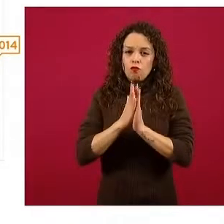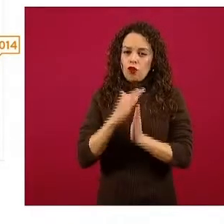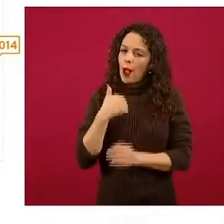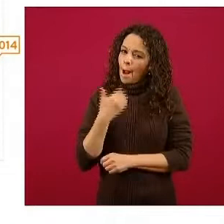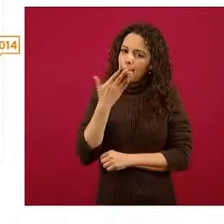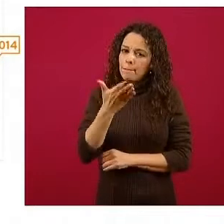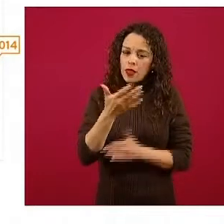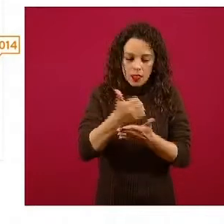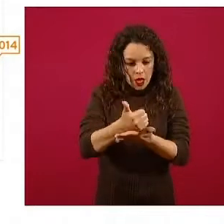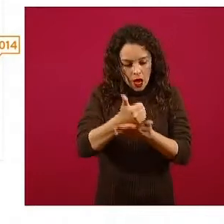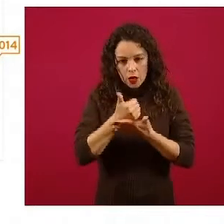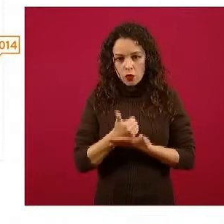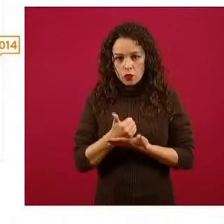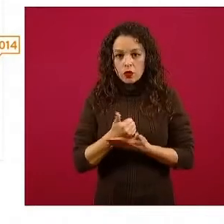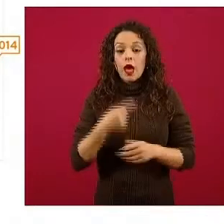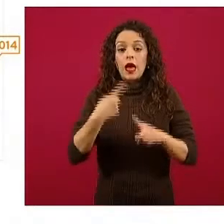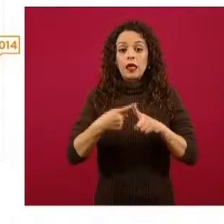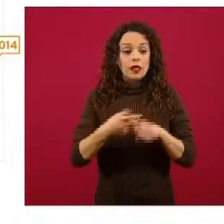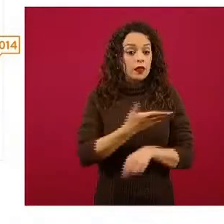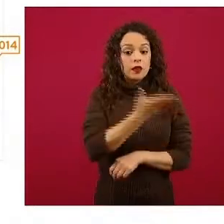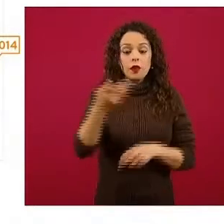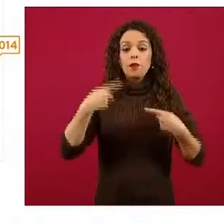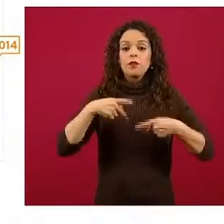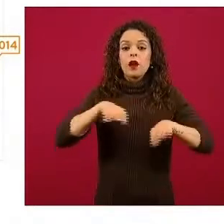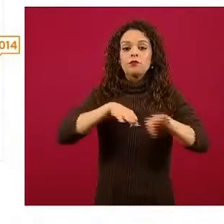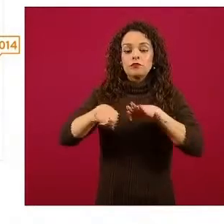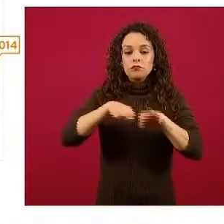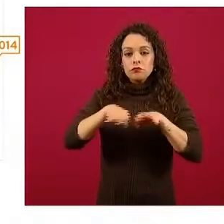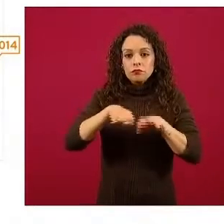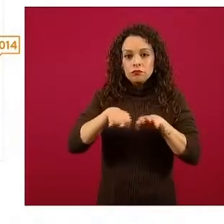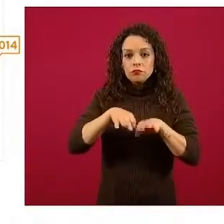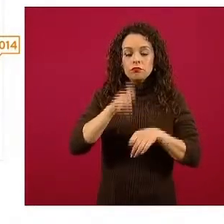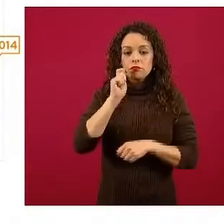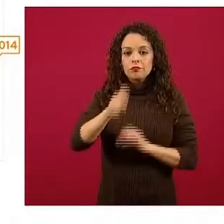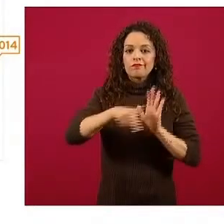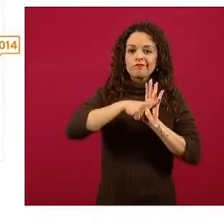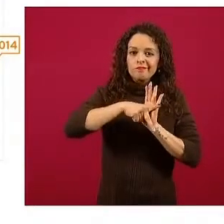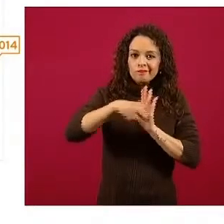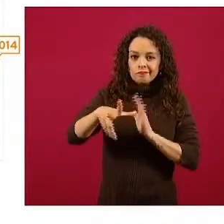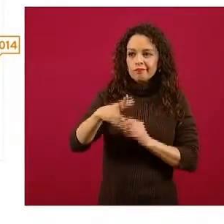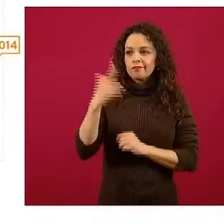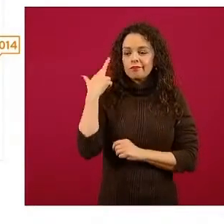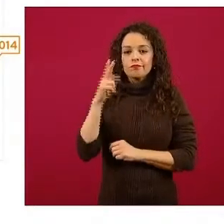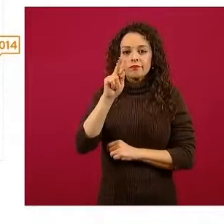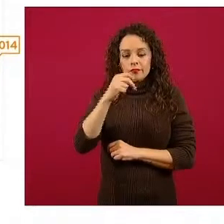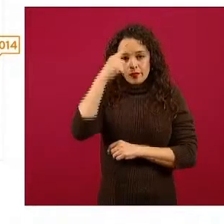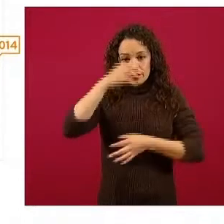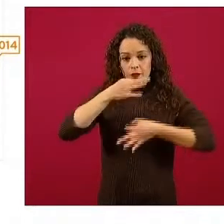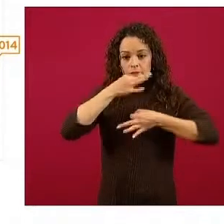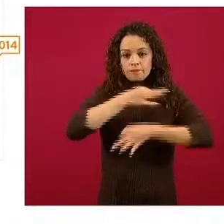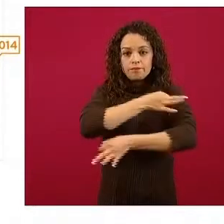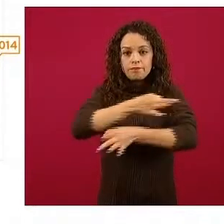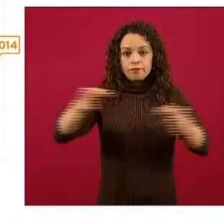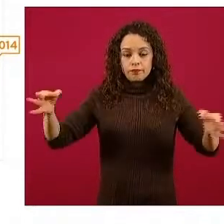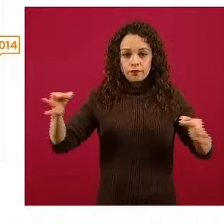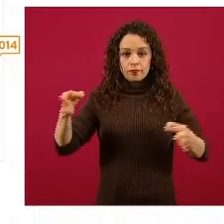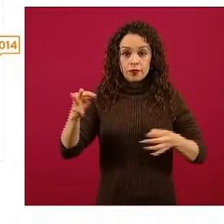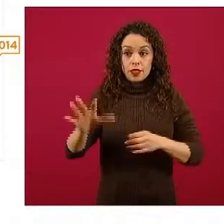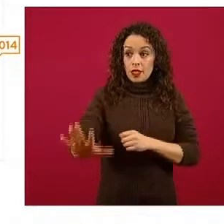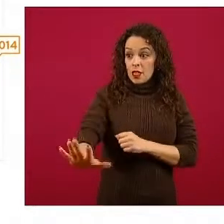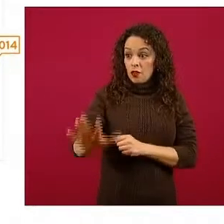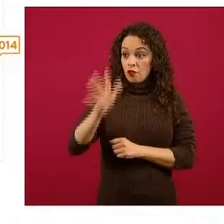ustedes, comunicadores y comunicadoras, para conferir este mensaje a la ciudadanía. La velocidad cada vez es